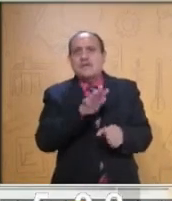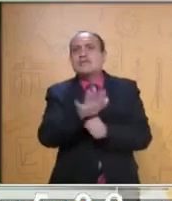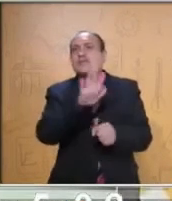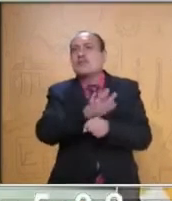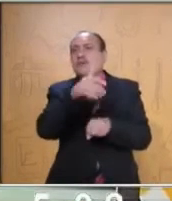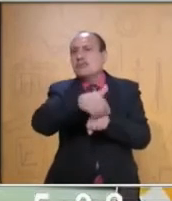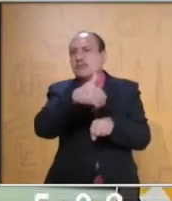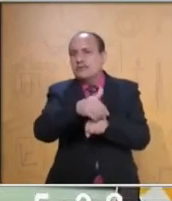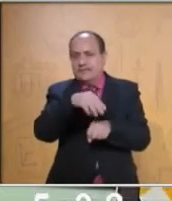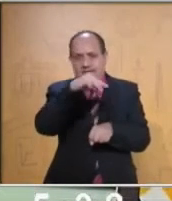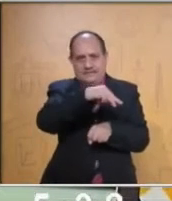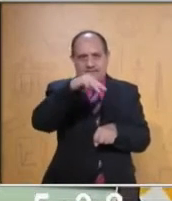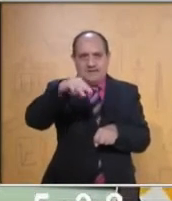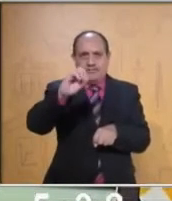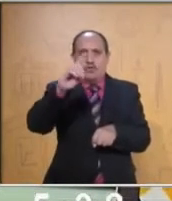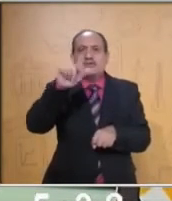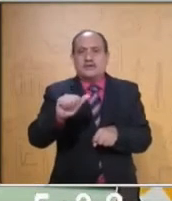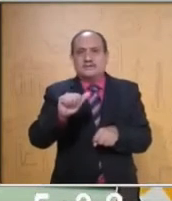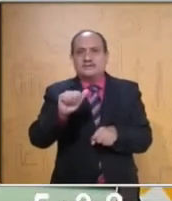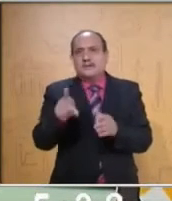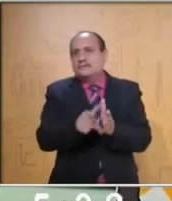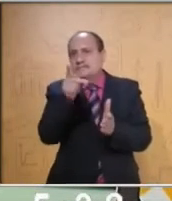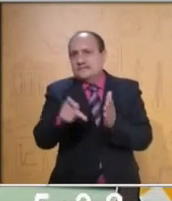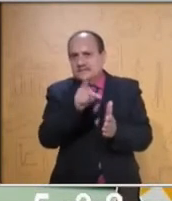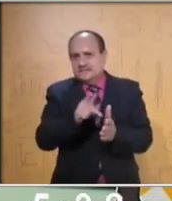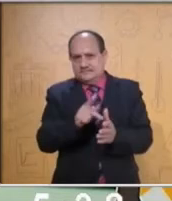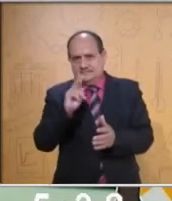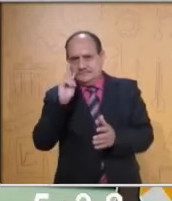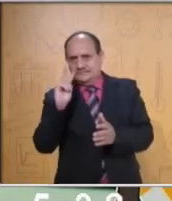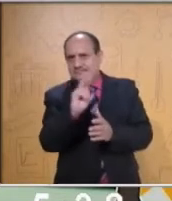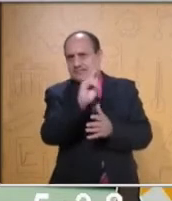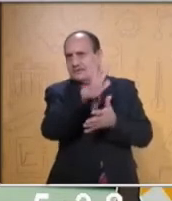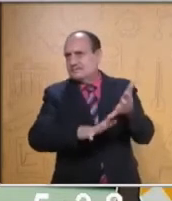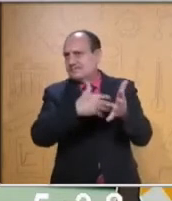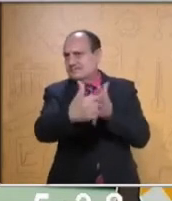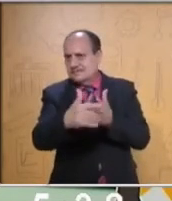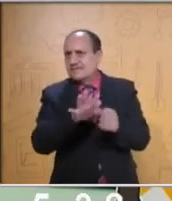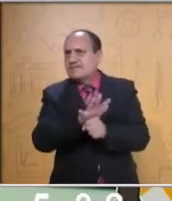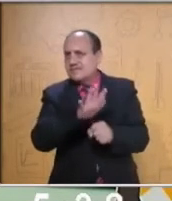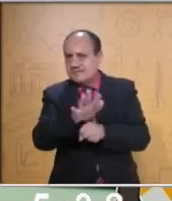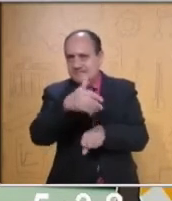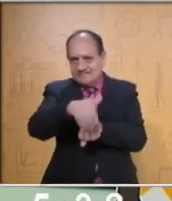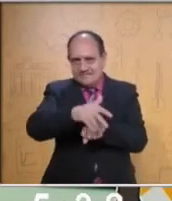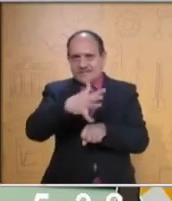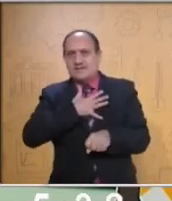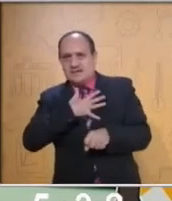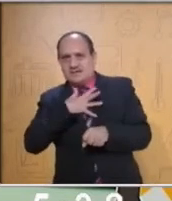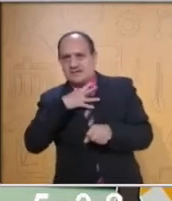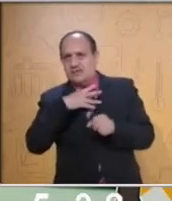yo voy a llamar moda. Aquí tengo yo los datos nuevamente y